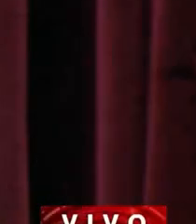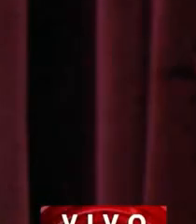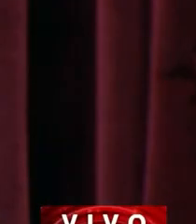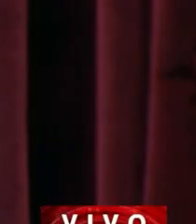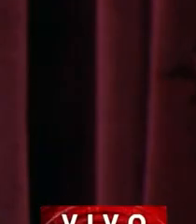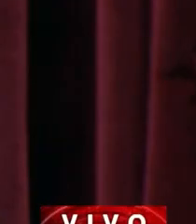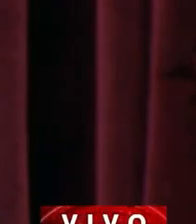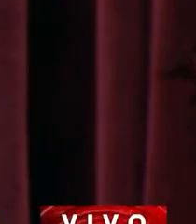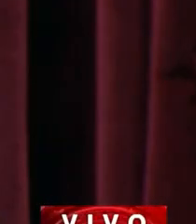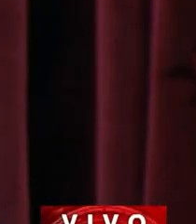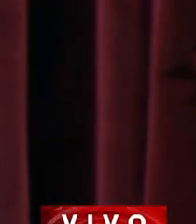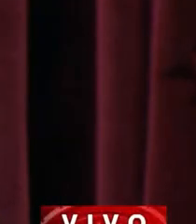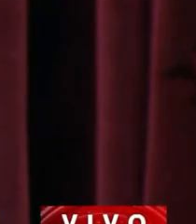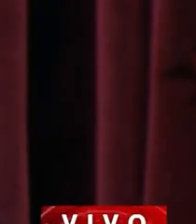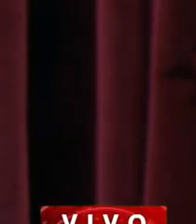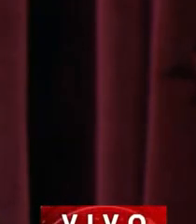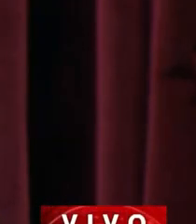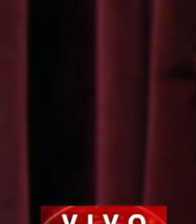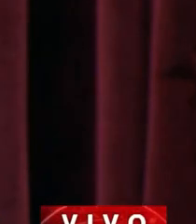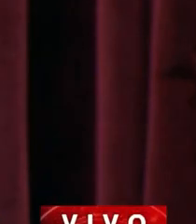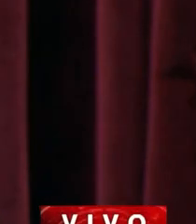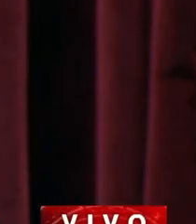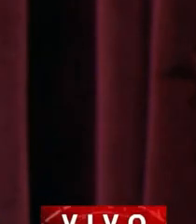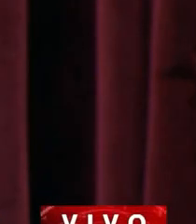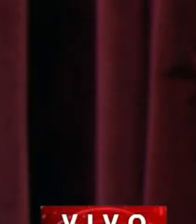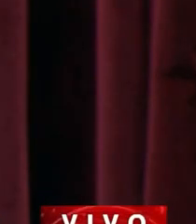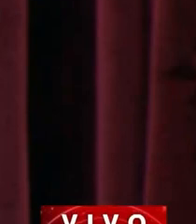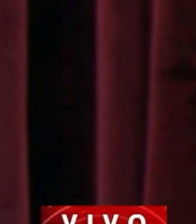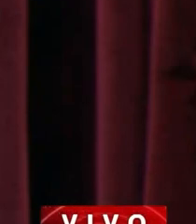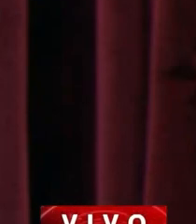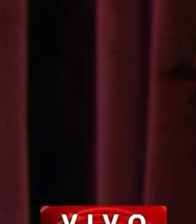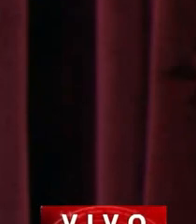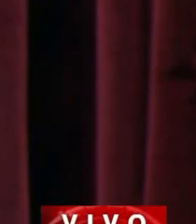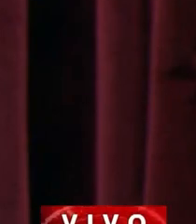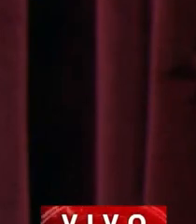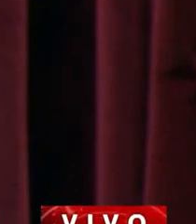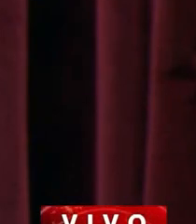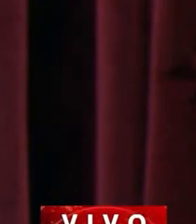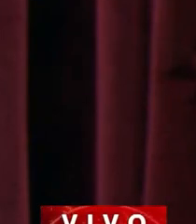Continúa en el uso de la palabra la diputada por la provincia de Santa Fe, Ximena García.